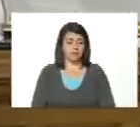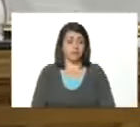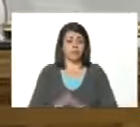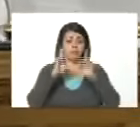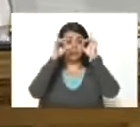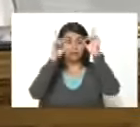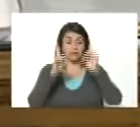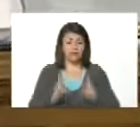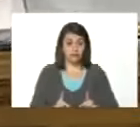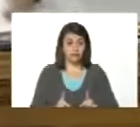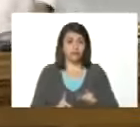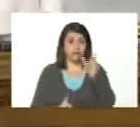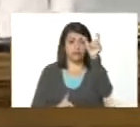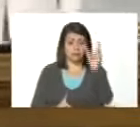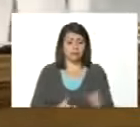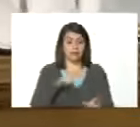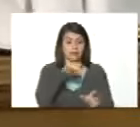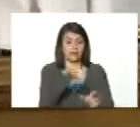Decidió Jack Sullivan.